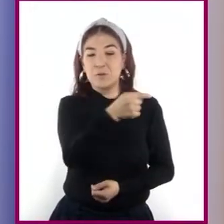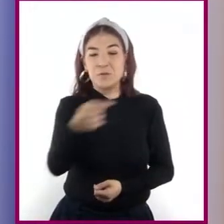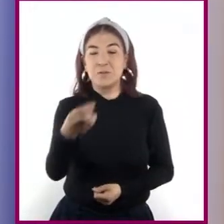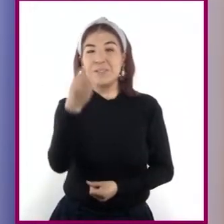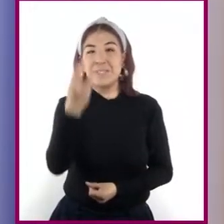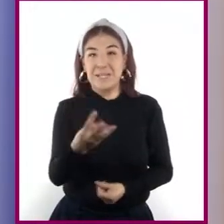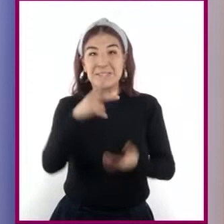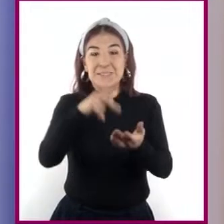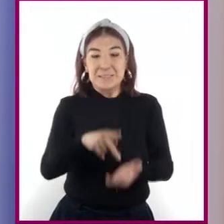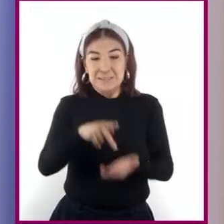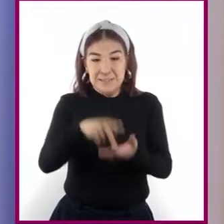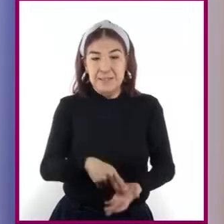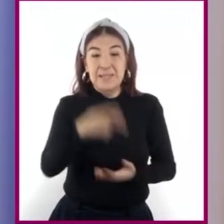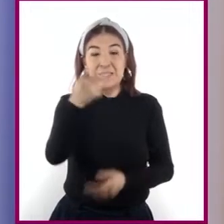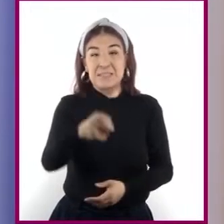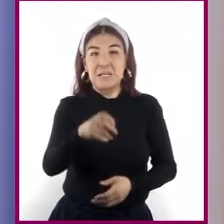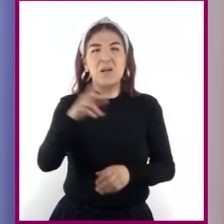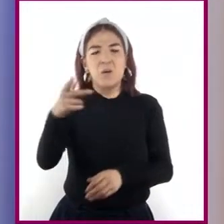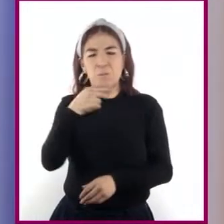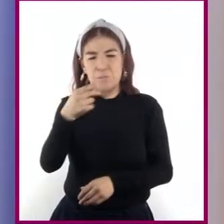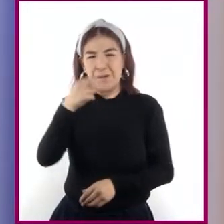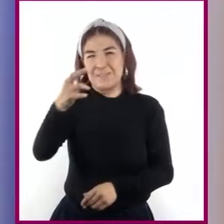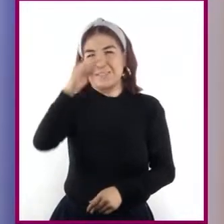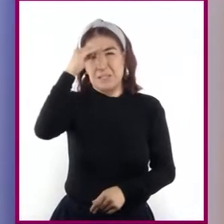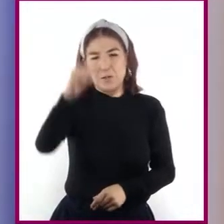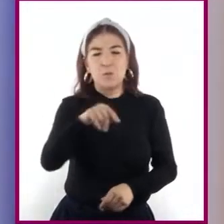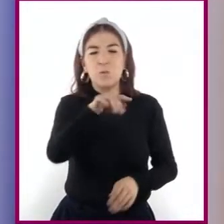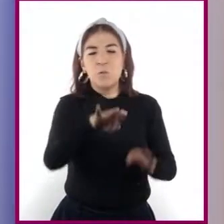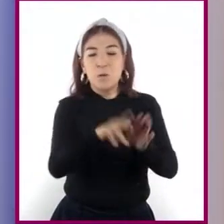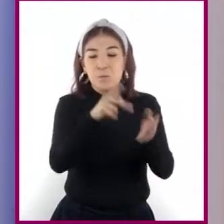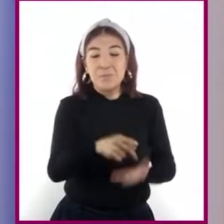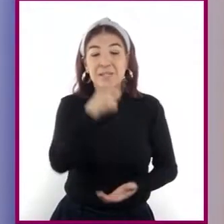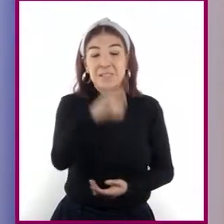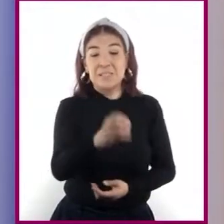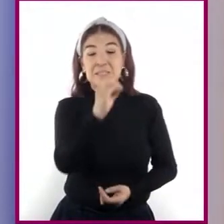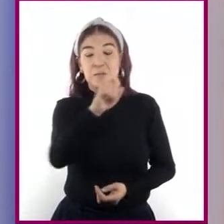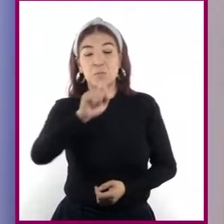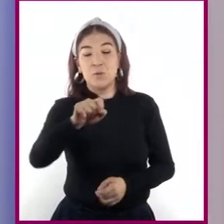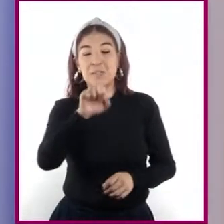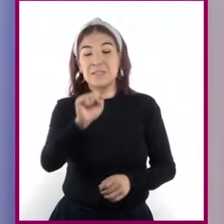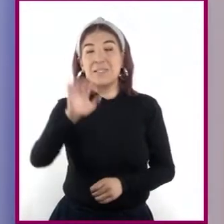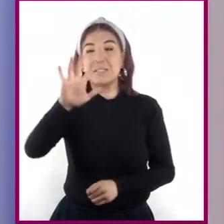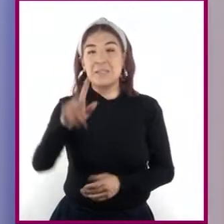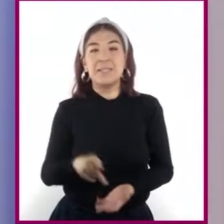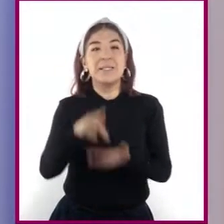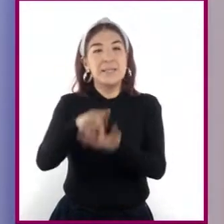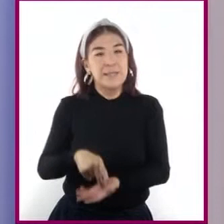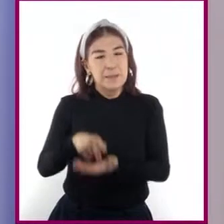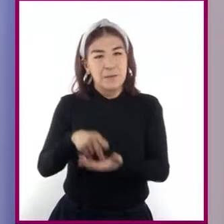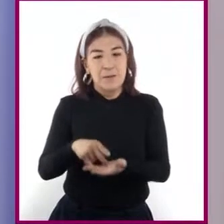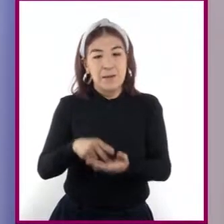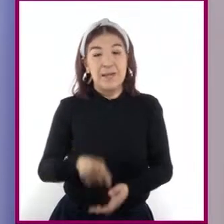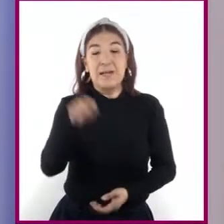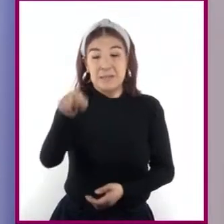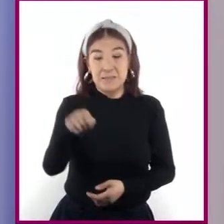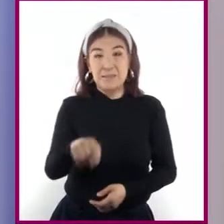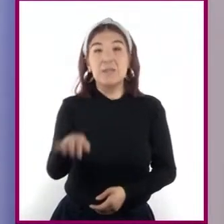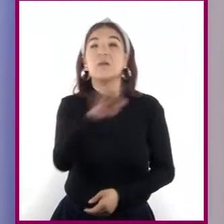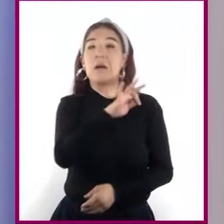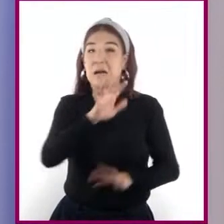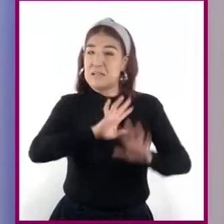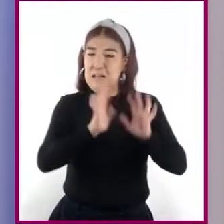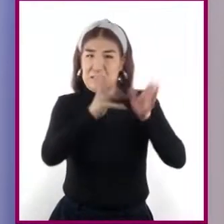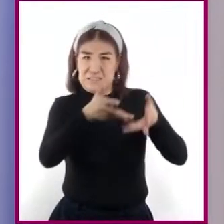pesar la carne, el encargado del lugar le dijo que la báscula marcaba 0.65 kilogramos, que si así se la